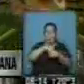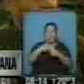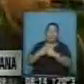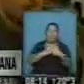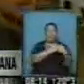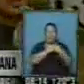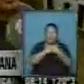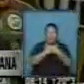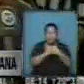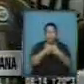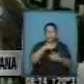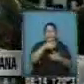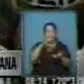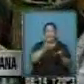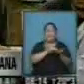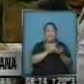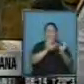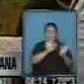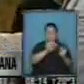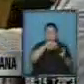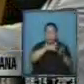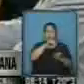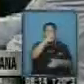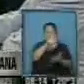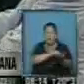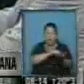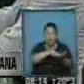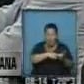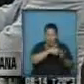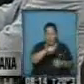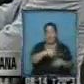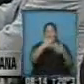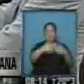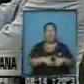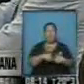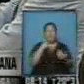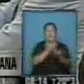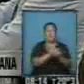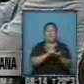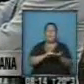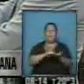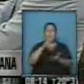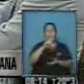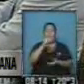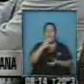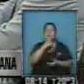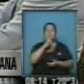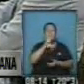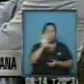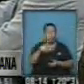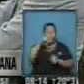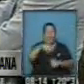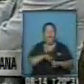unanimidad en la Cámara de Diputados de la Provincia de Buenos Aires, el proyecto presentado por el diputado Cristian Castillo, y hoy se